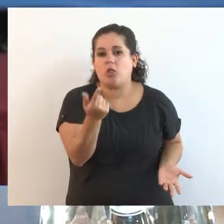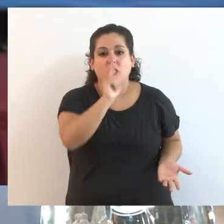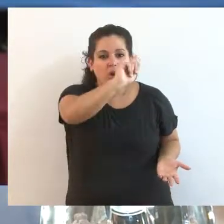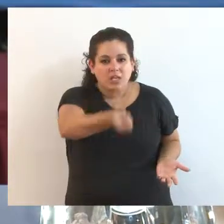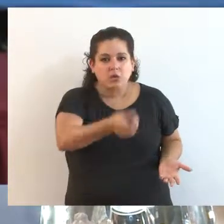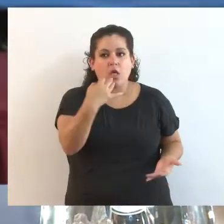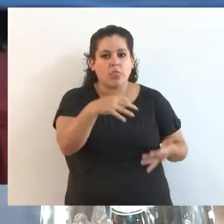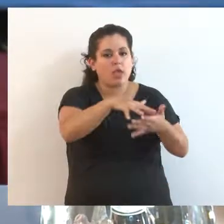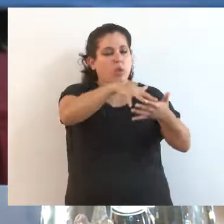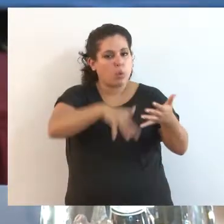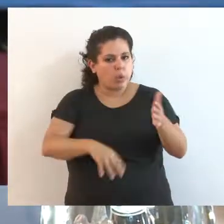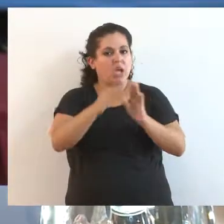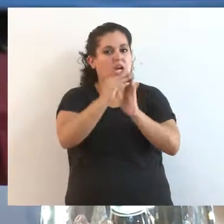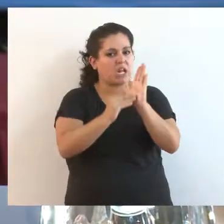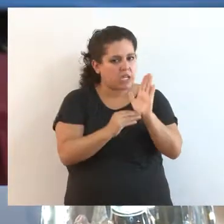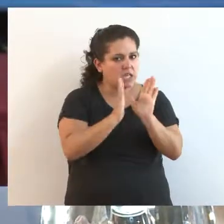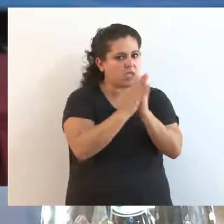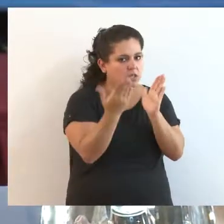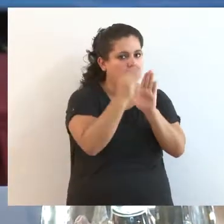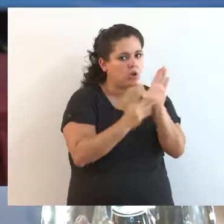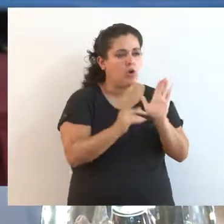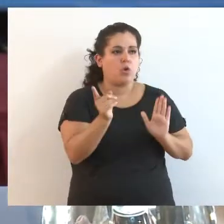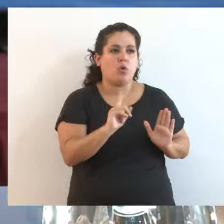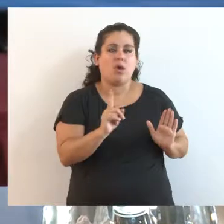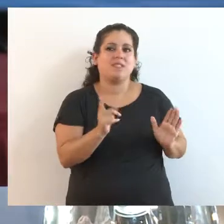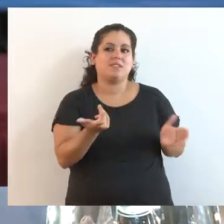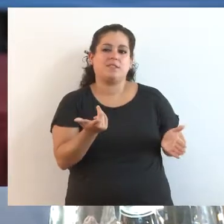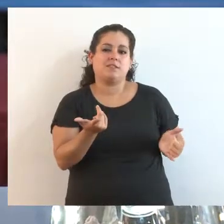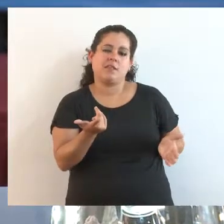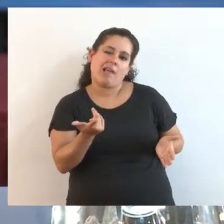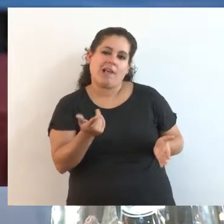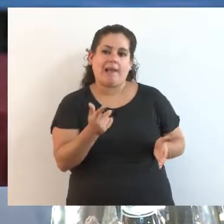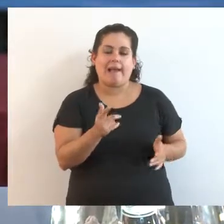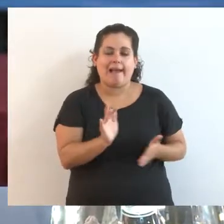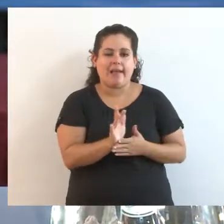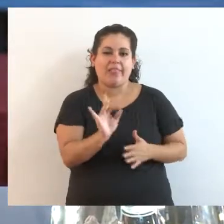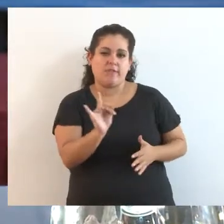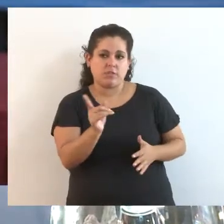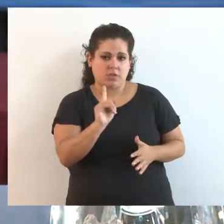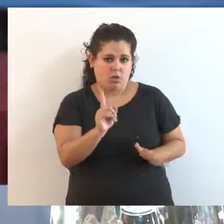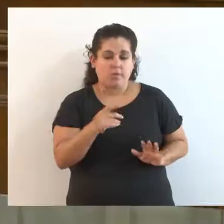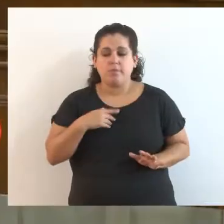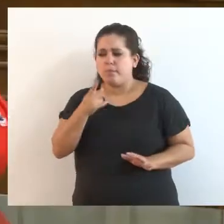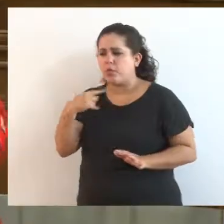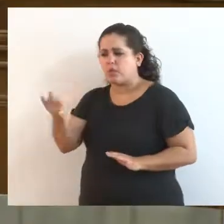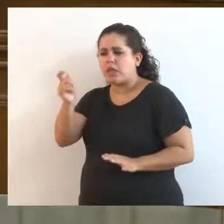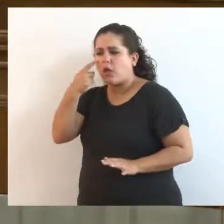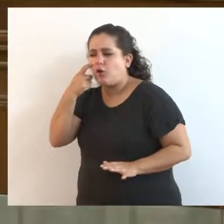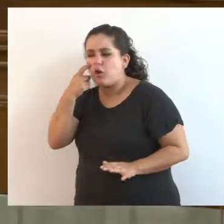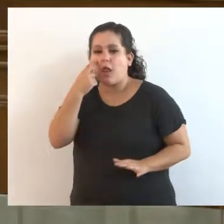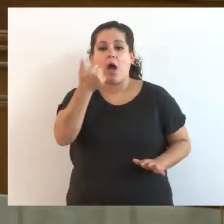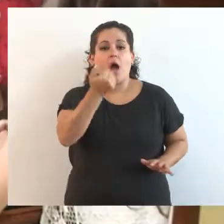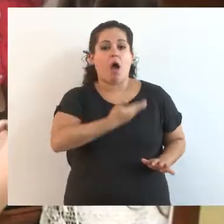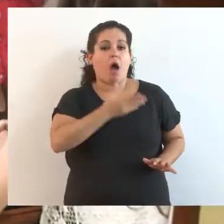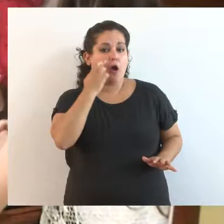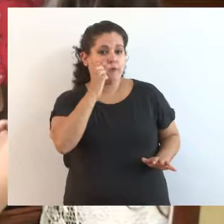de la donación tiene que ser presentada con un registro, es decir, no es tan complejo hacer el seguimiento. ¿Quién controla